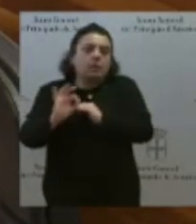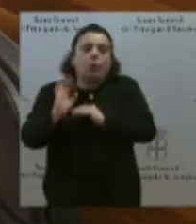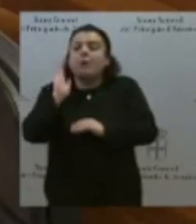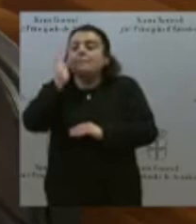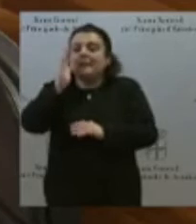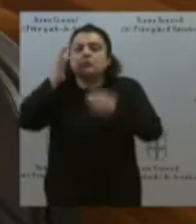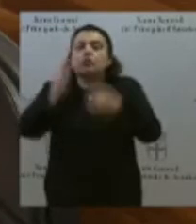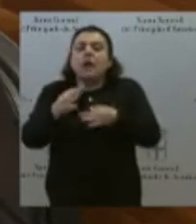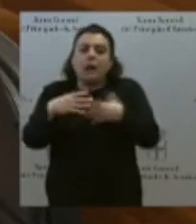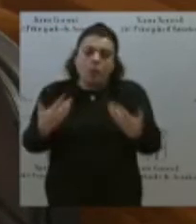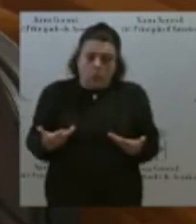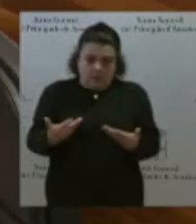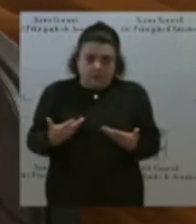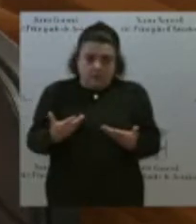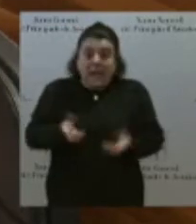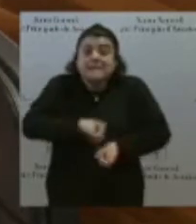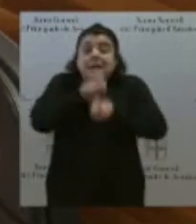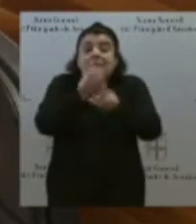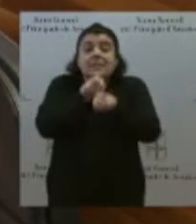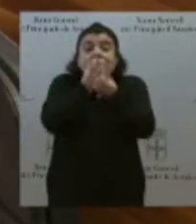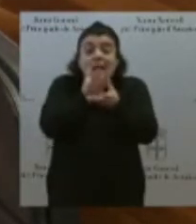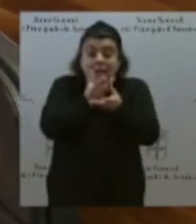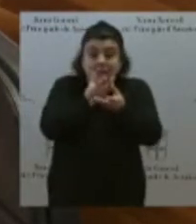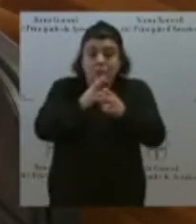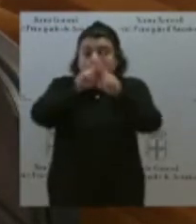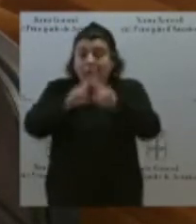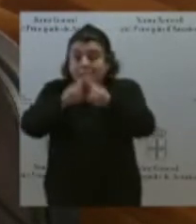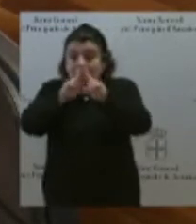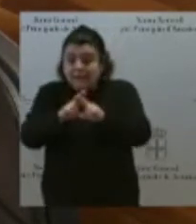a ese análisis, a esa evaluación rigurosa de acuerdo con una ley que es garantista, nos fiamos.